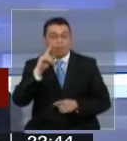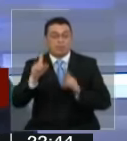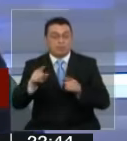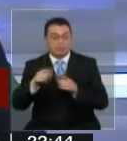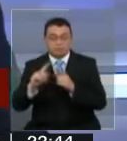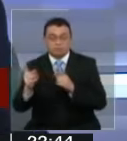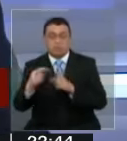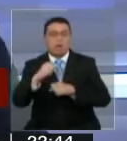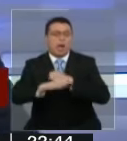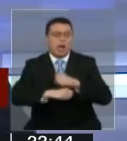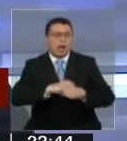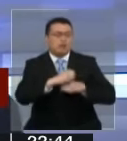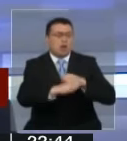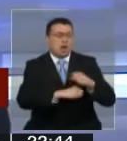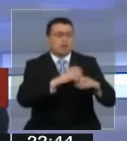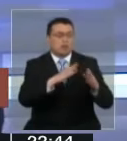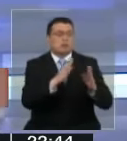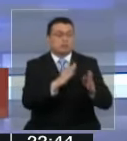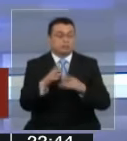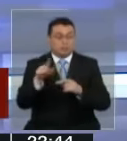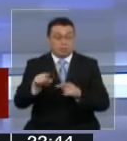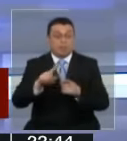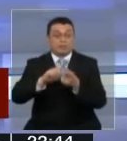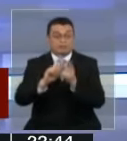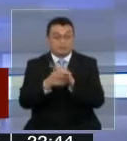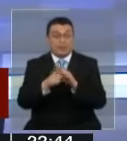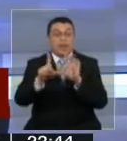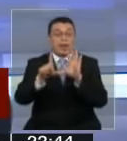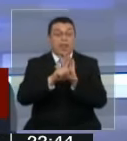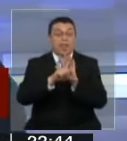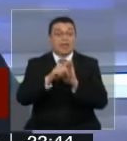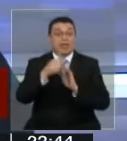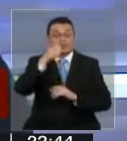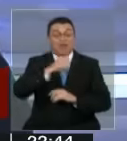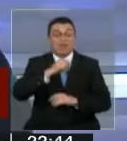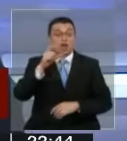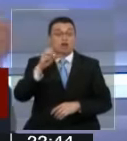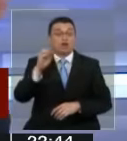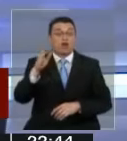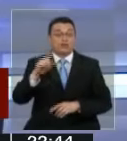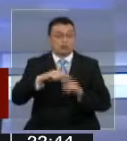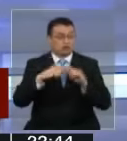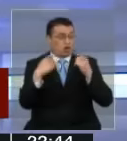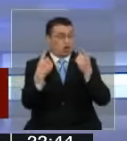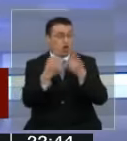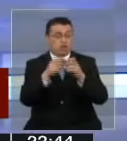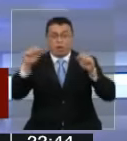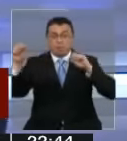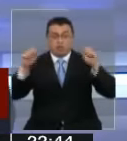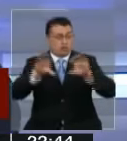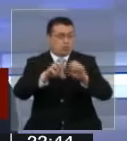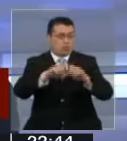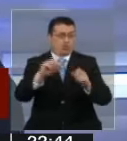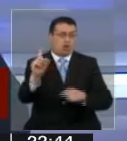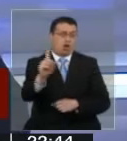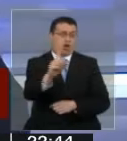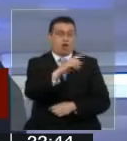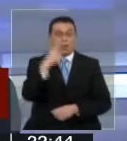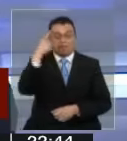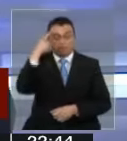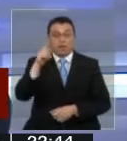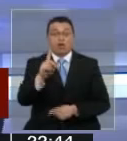por tantos años, en particular, derogar la ley reservada del cobre, que es una cuestión que todos los políticos transversalmente están todos de acuerdo y, sin embargo, por